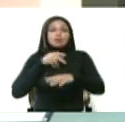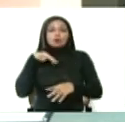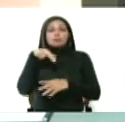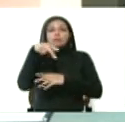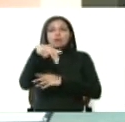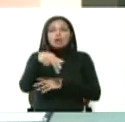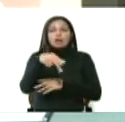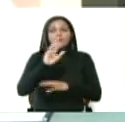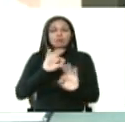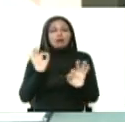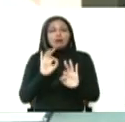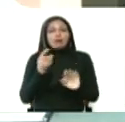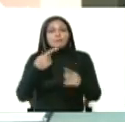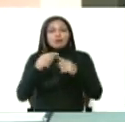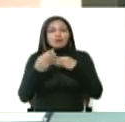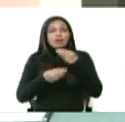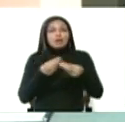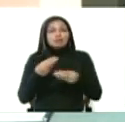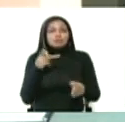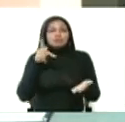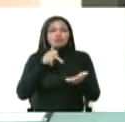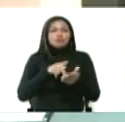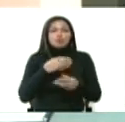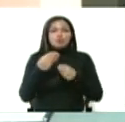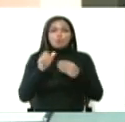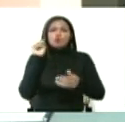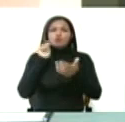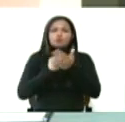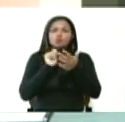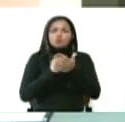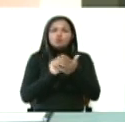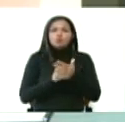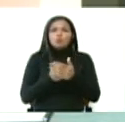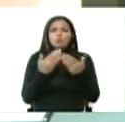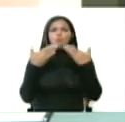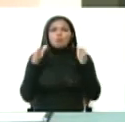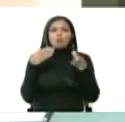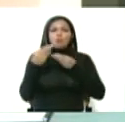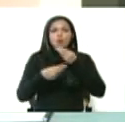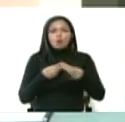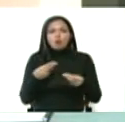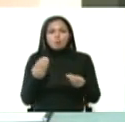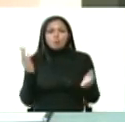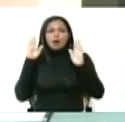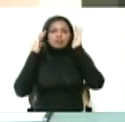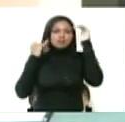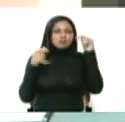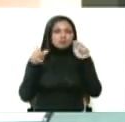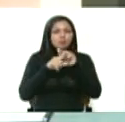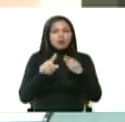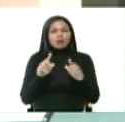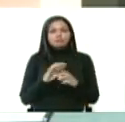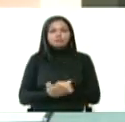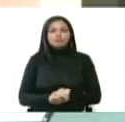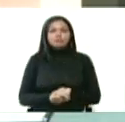caminando, más nada, pero ¿qué hace cuando llega? ¿Cómo toca la puerta? ¿Cómo le abre? ¿Cómo atiende?